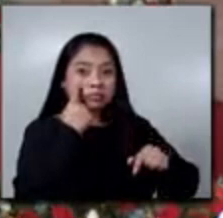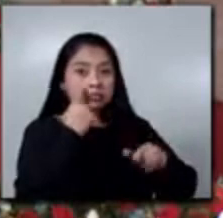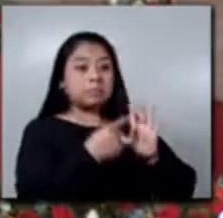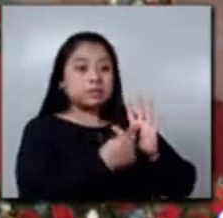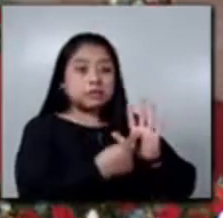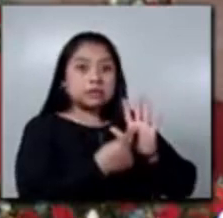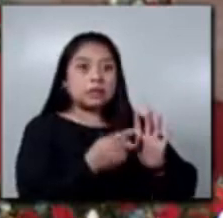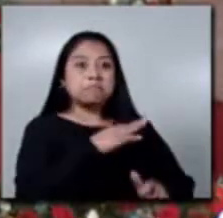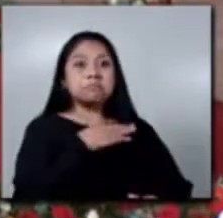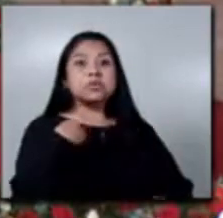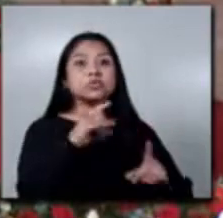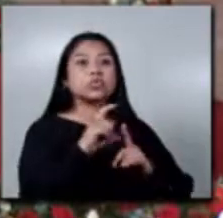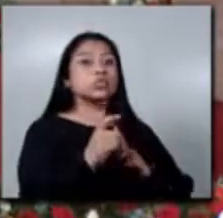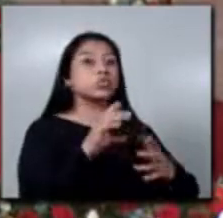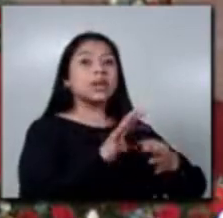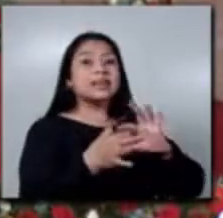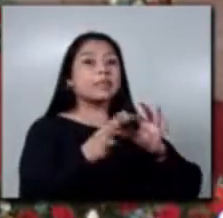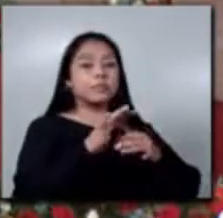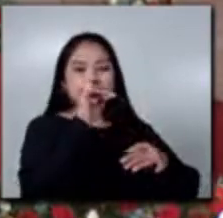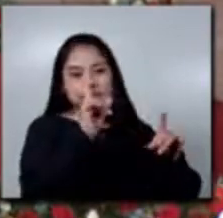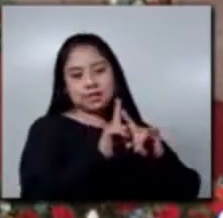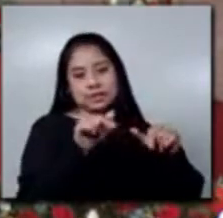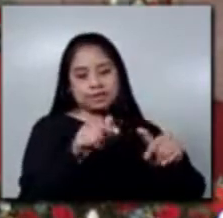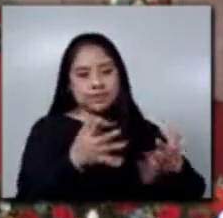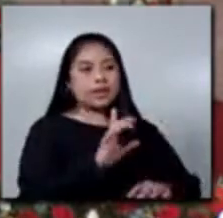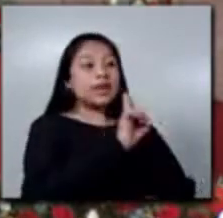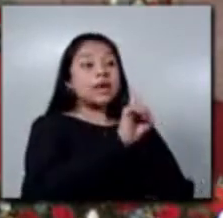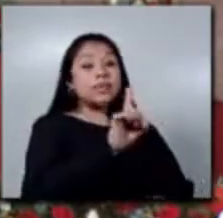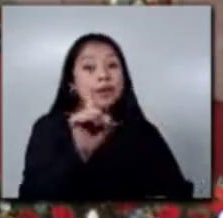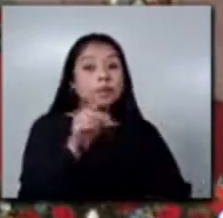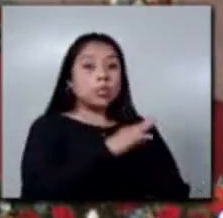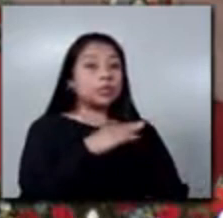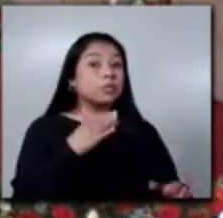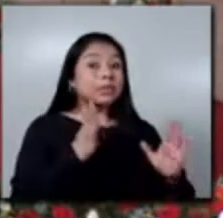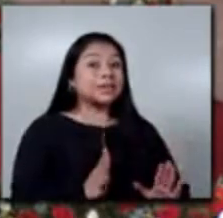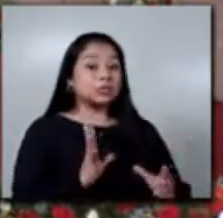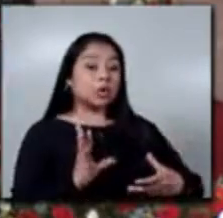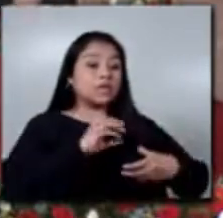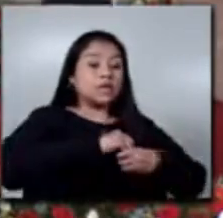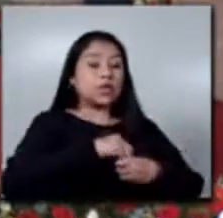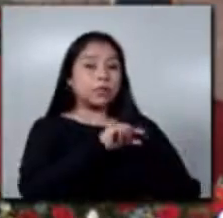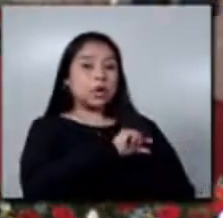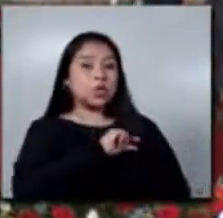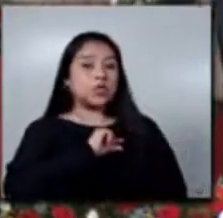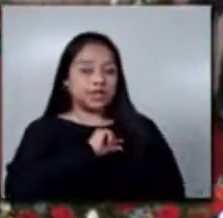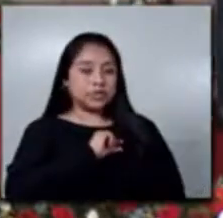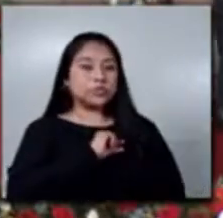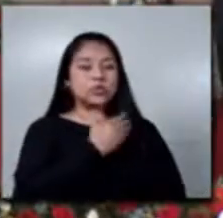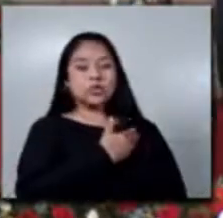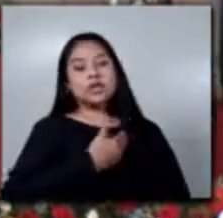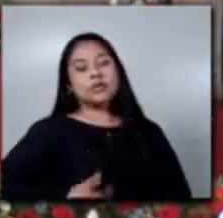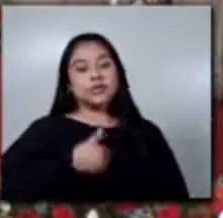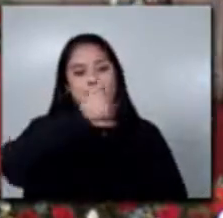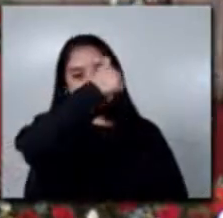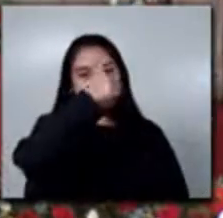el ministro de Cultura y Deportes, así también cada uno de los ministros que conforman el gabinete de gobierno del doctor